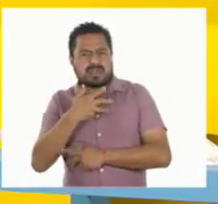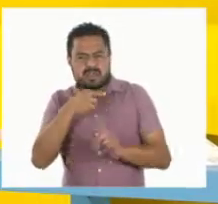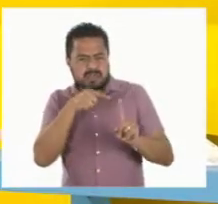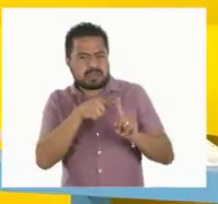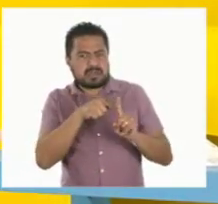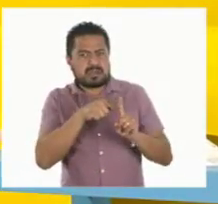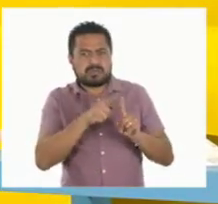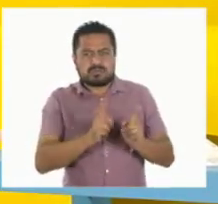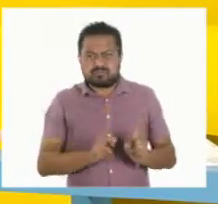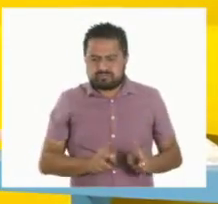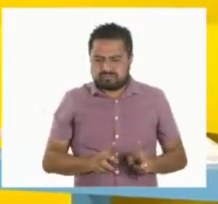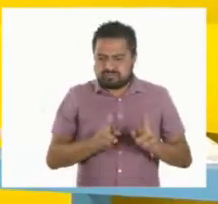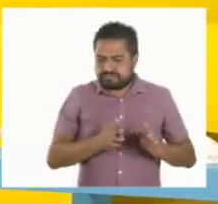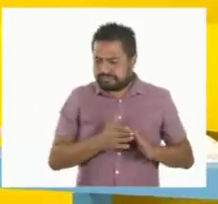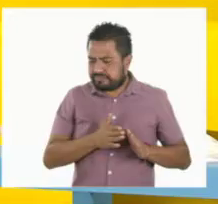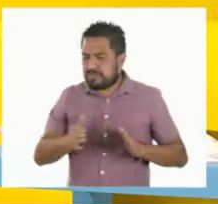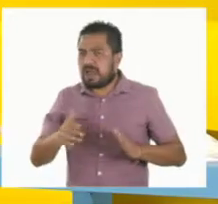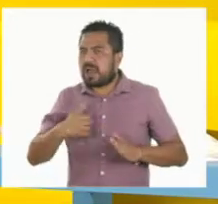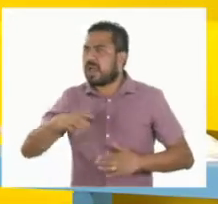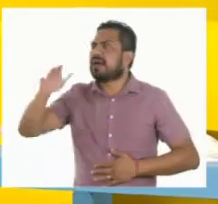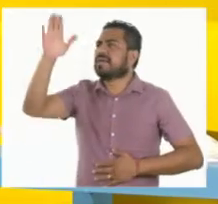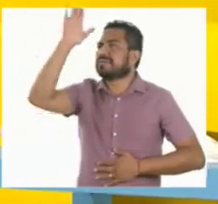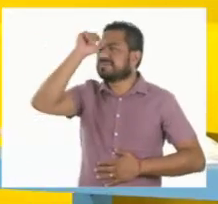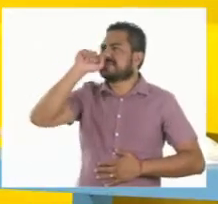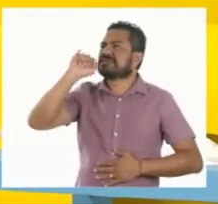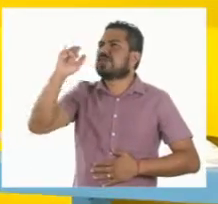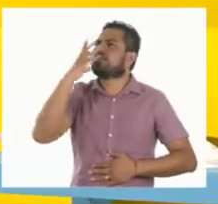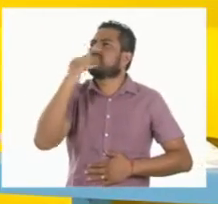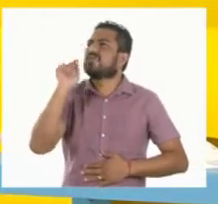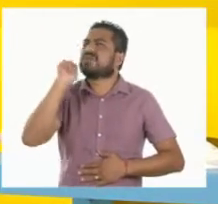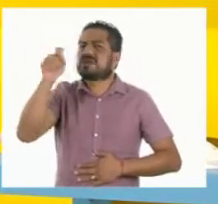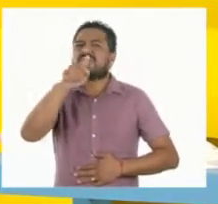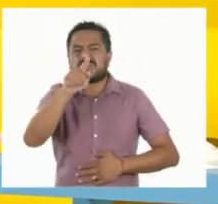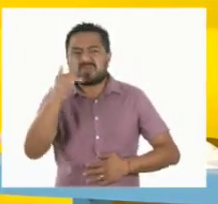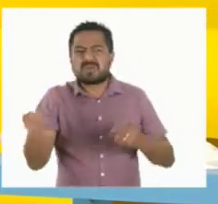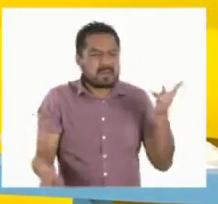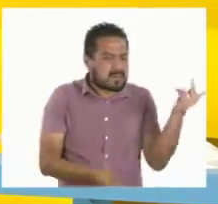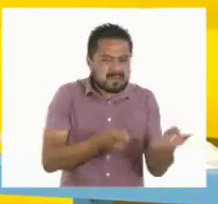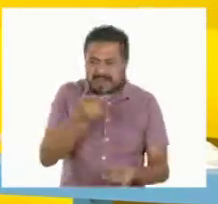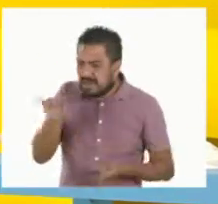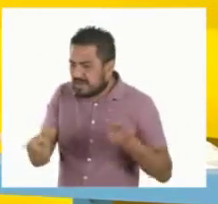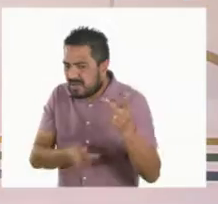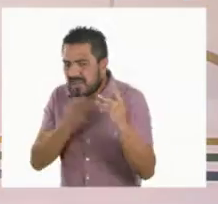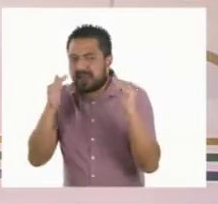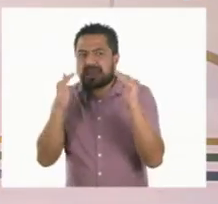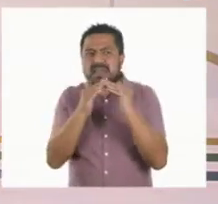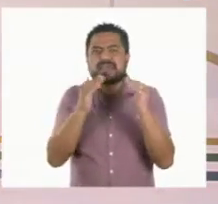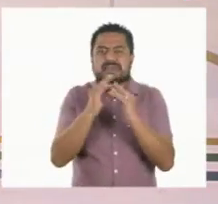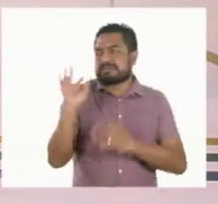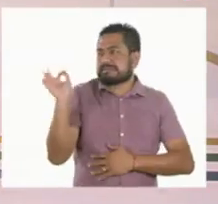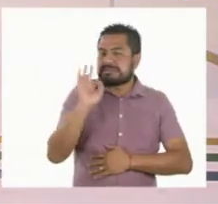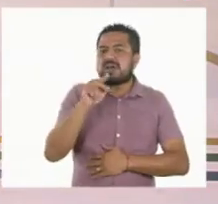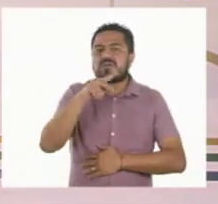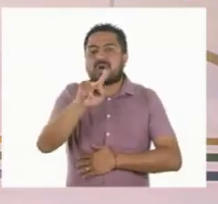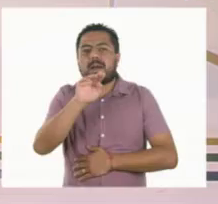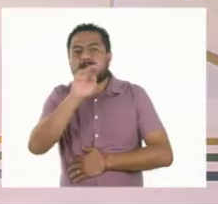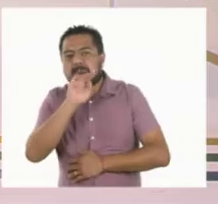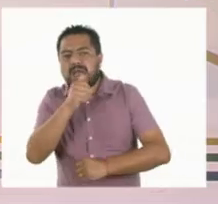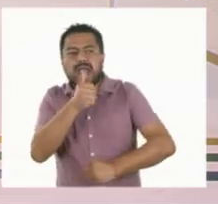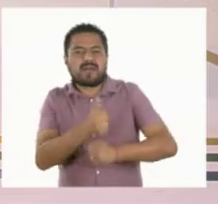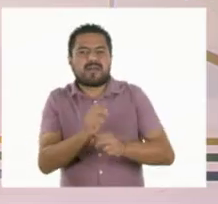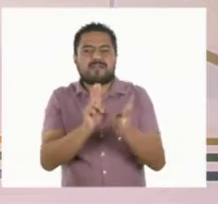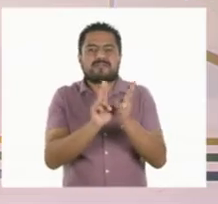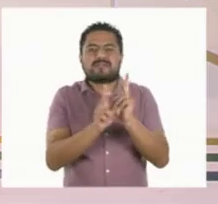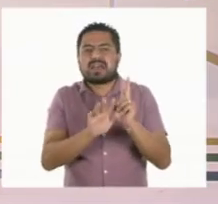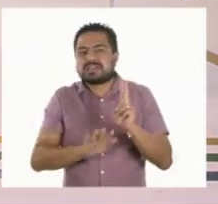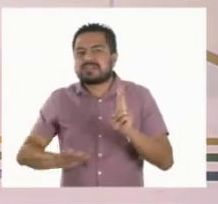estos lapsus como yo que dije, me acuerdo que había un lobo y nos pregunten en su casa. Igual es su mamá, su abuela, la